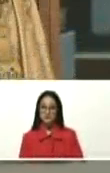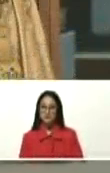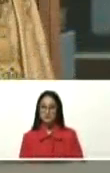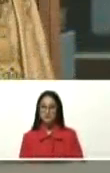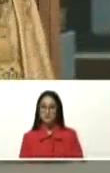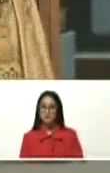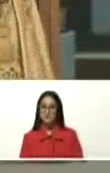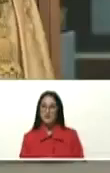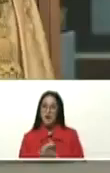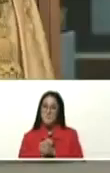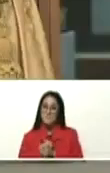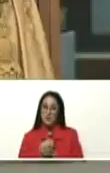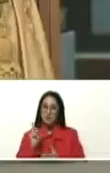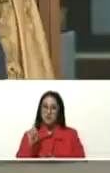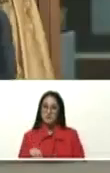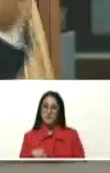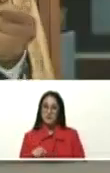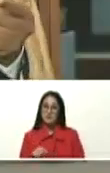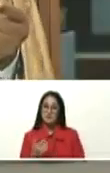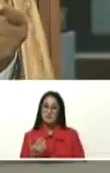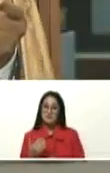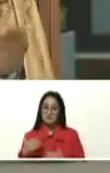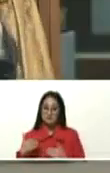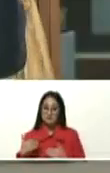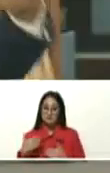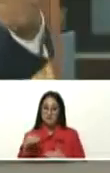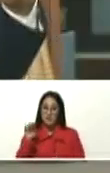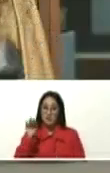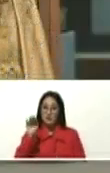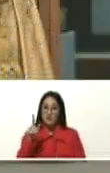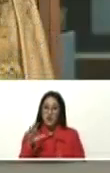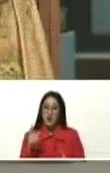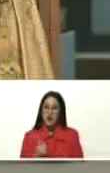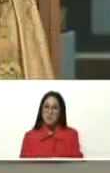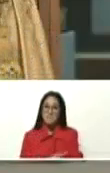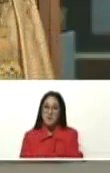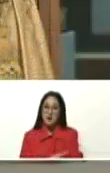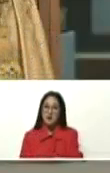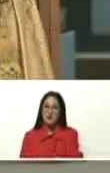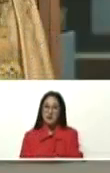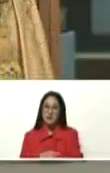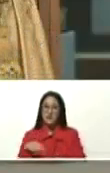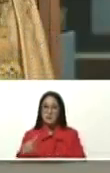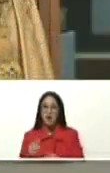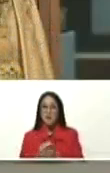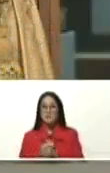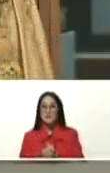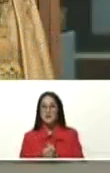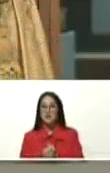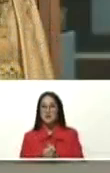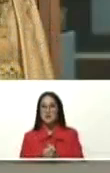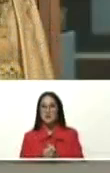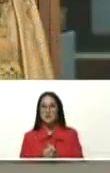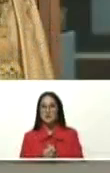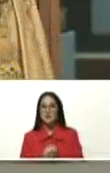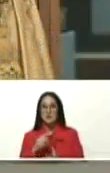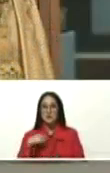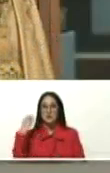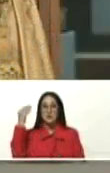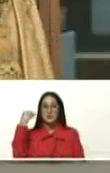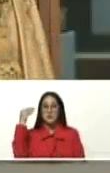y amigos, pero lo que viene siempre hermano y después somos amigos. Y por eso que yo pienso